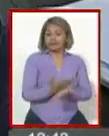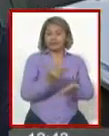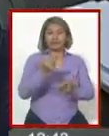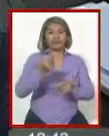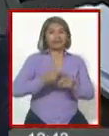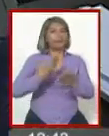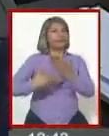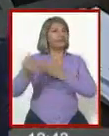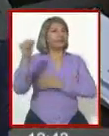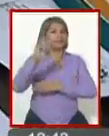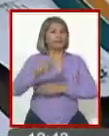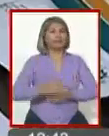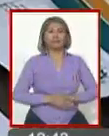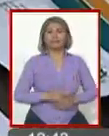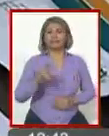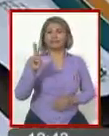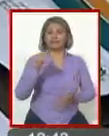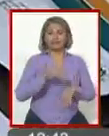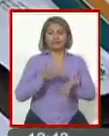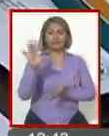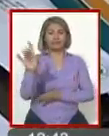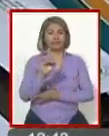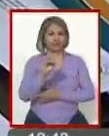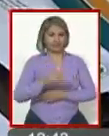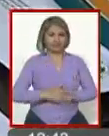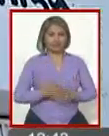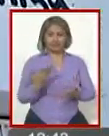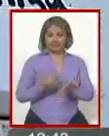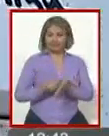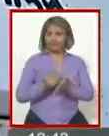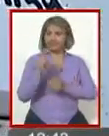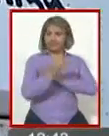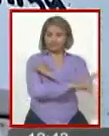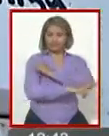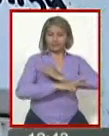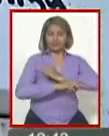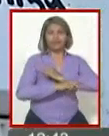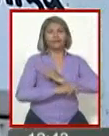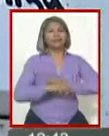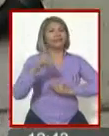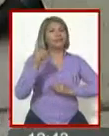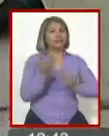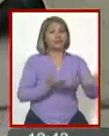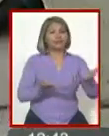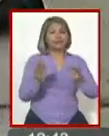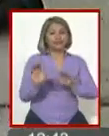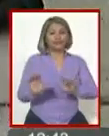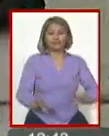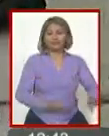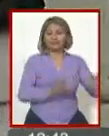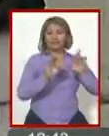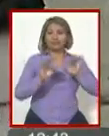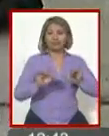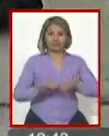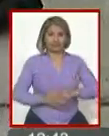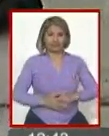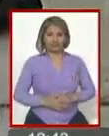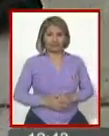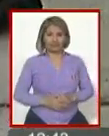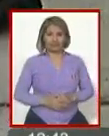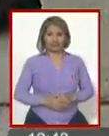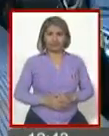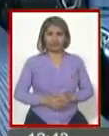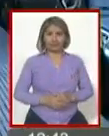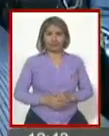recaudación del pasado viernes, un poco más de 3.000 bolivianos, dinero que no robaron los delincuentes y solo se llevaron los equipos informáticos. Pues,